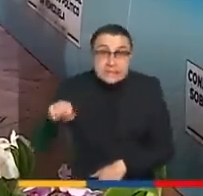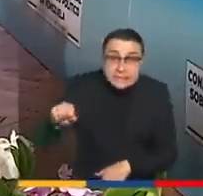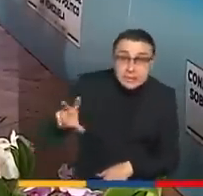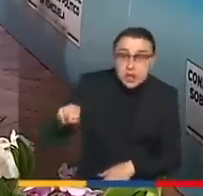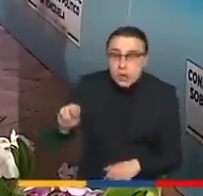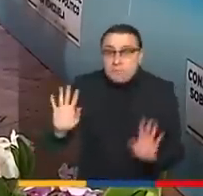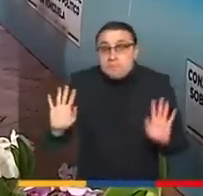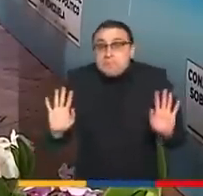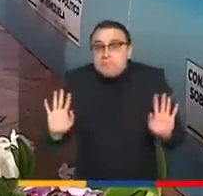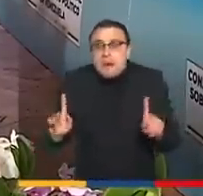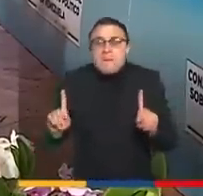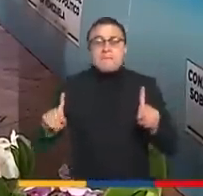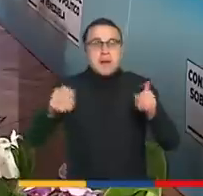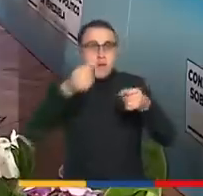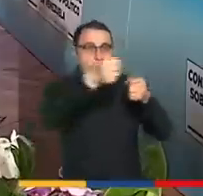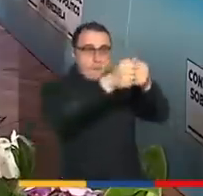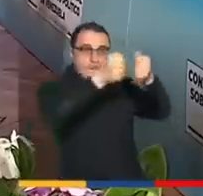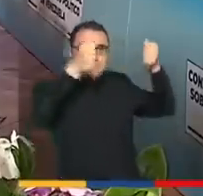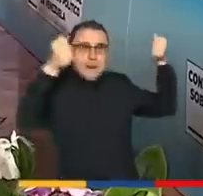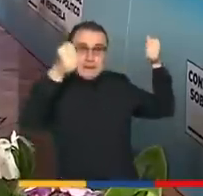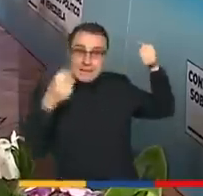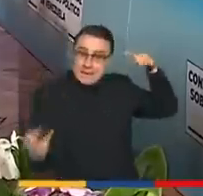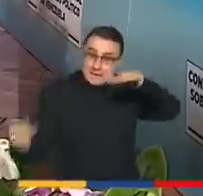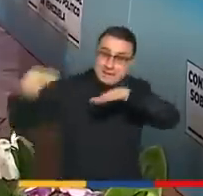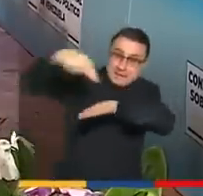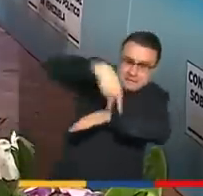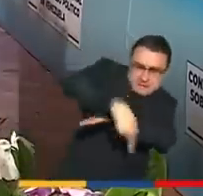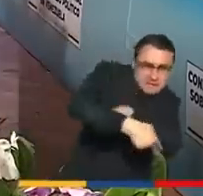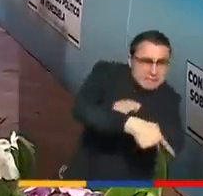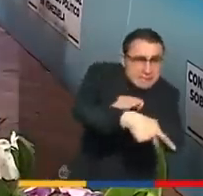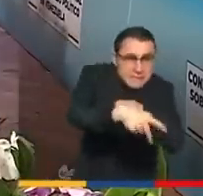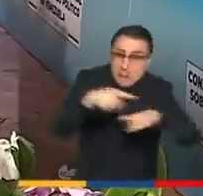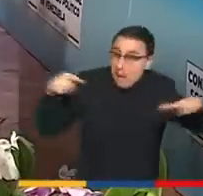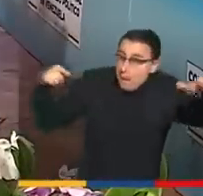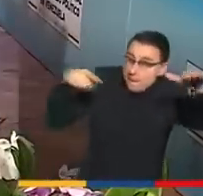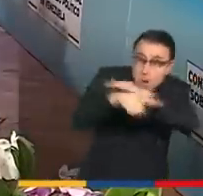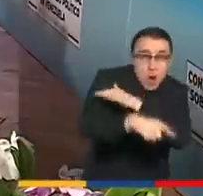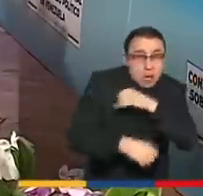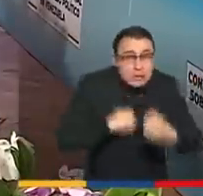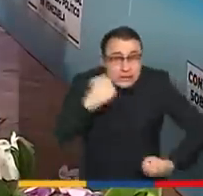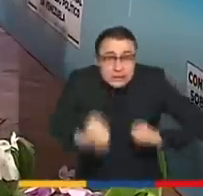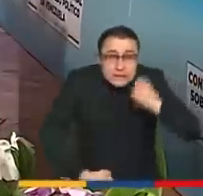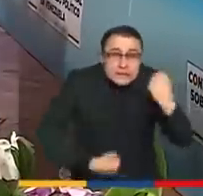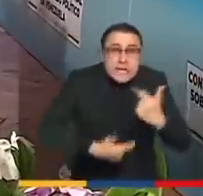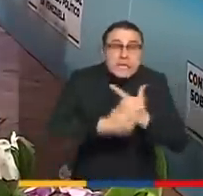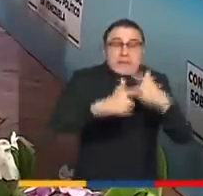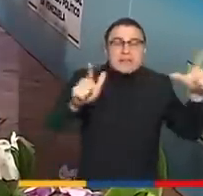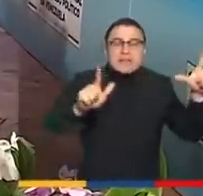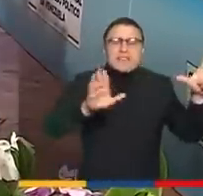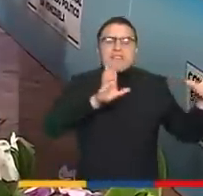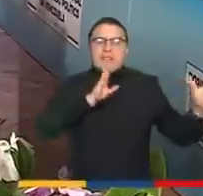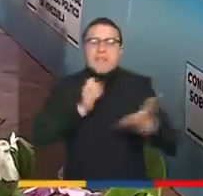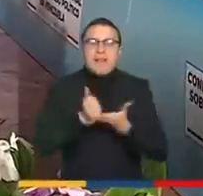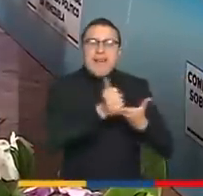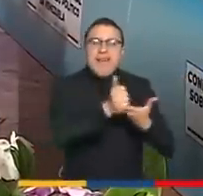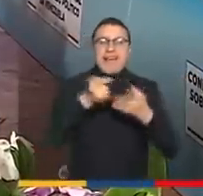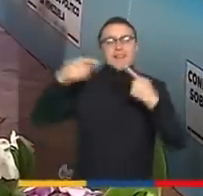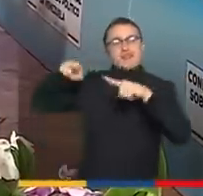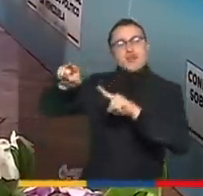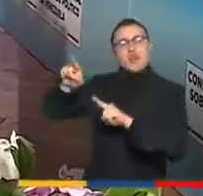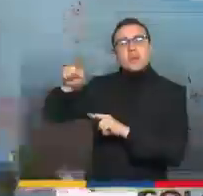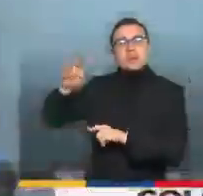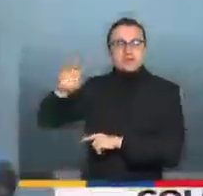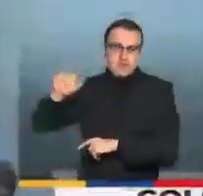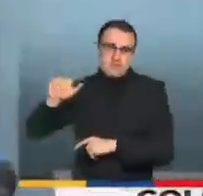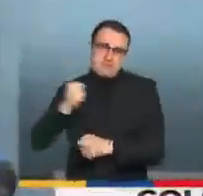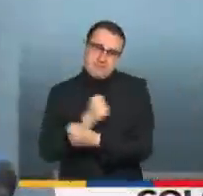esa ventana. Se escapó hacia la libertad y su amor le ayudó a escapar.